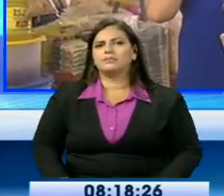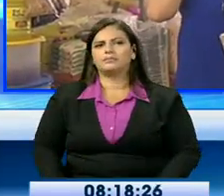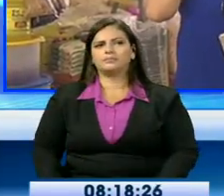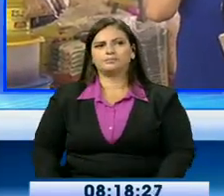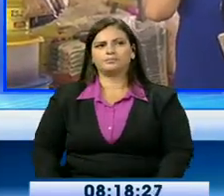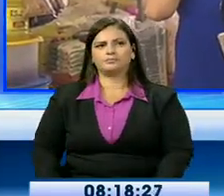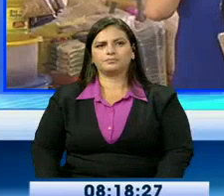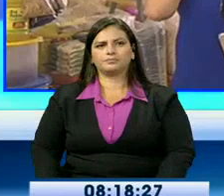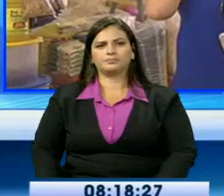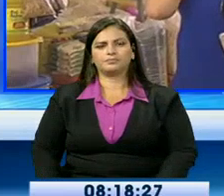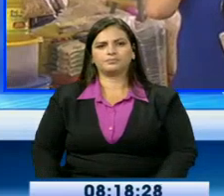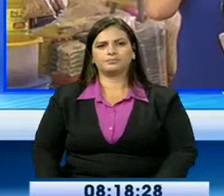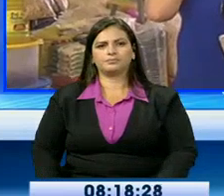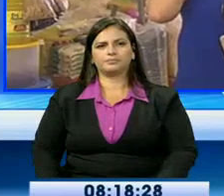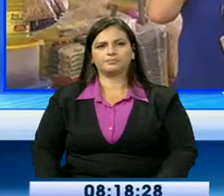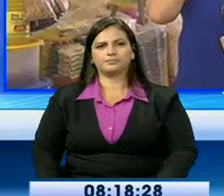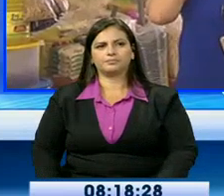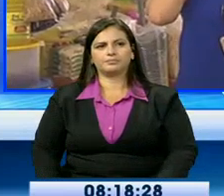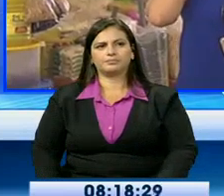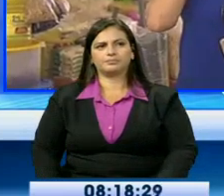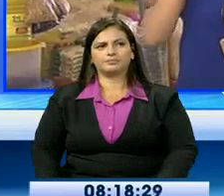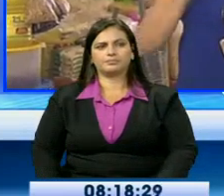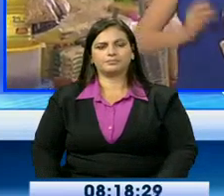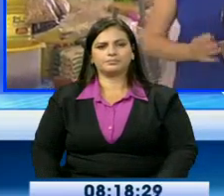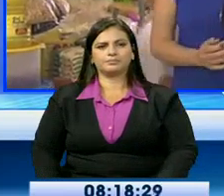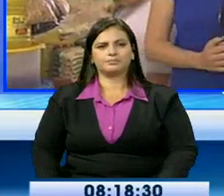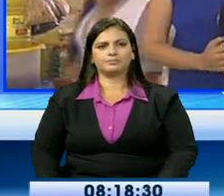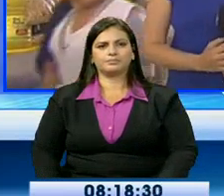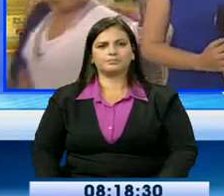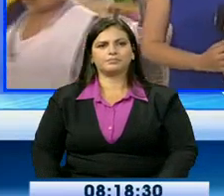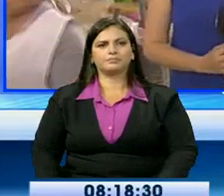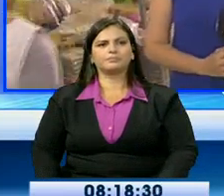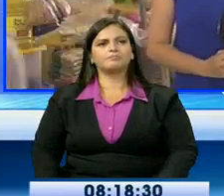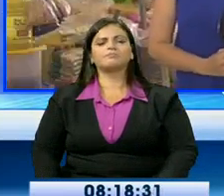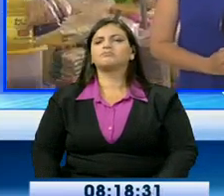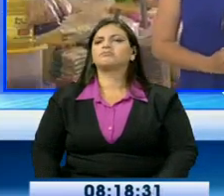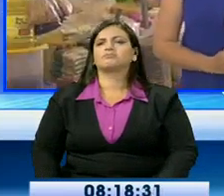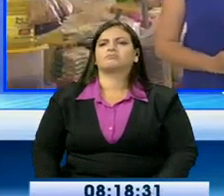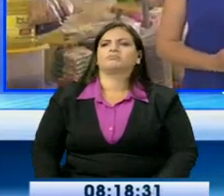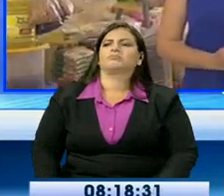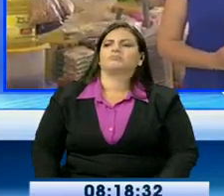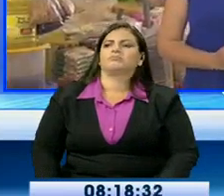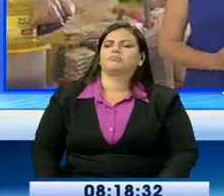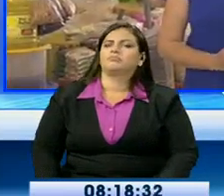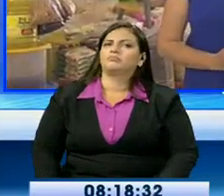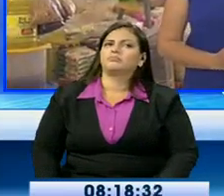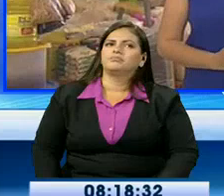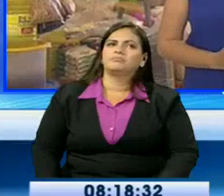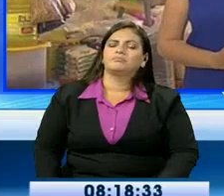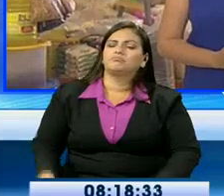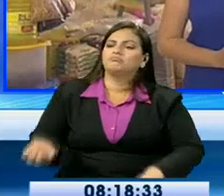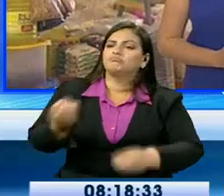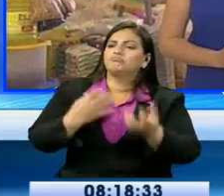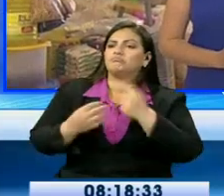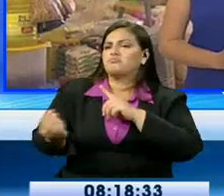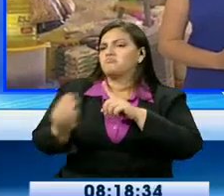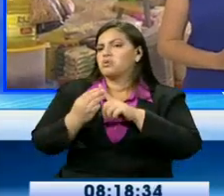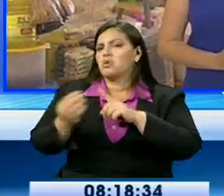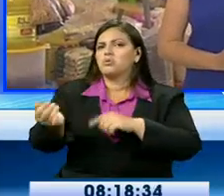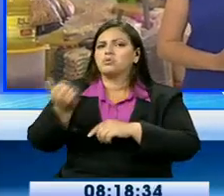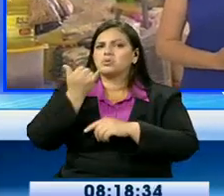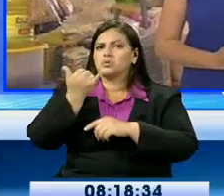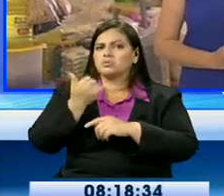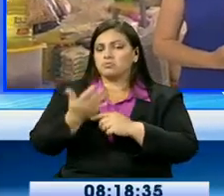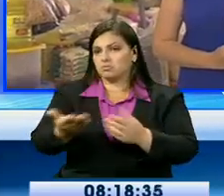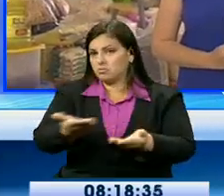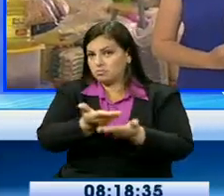que ustedes, si pueden, me digan, alguien, bueno, muchos nos van a llamar o nos escriban, ¿sabe